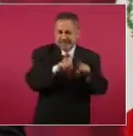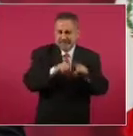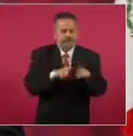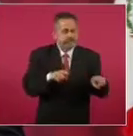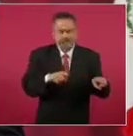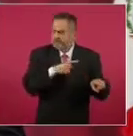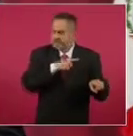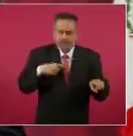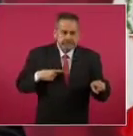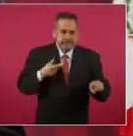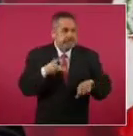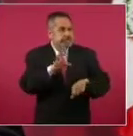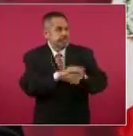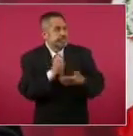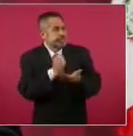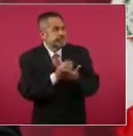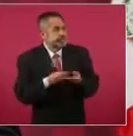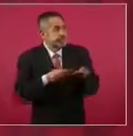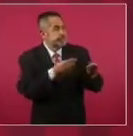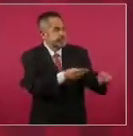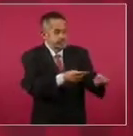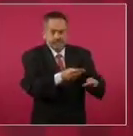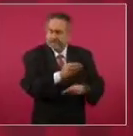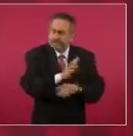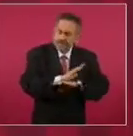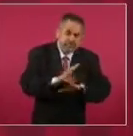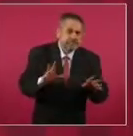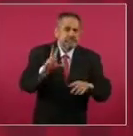se debe de permitir